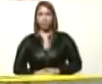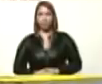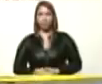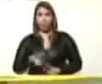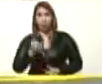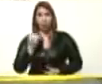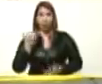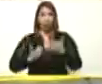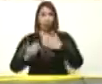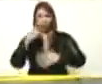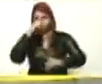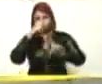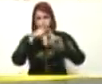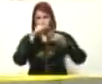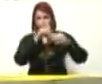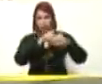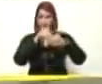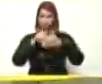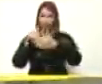para ese reto electoral,